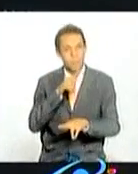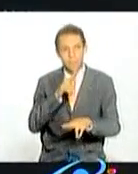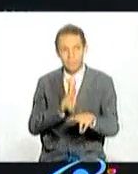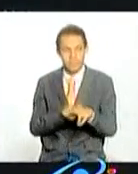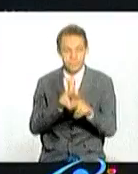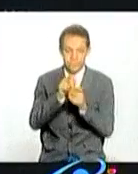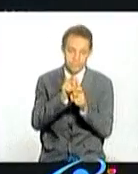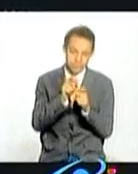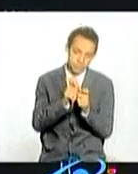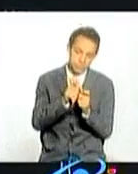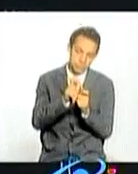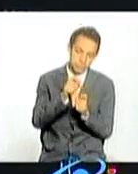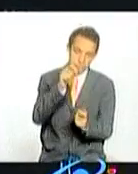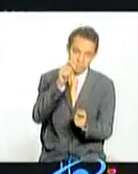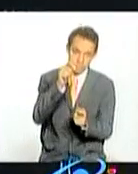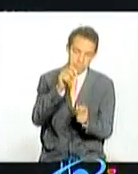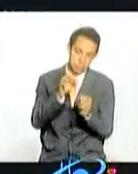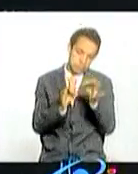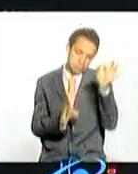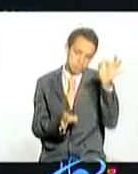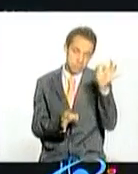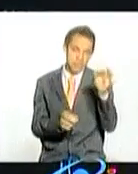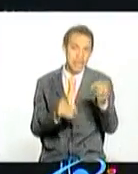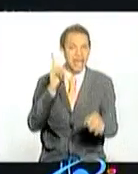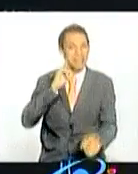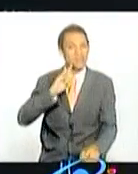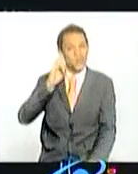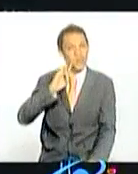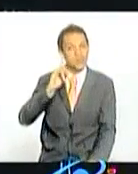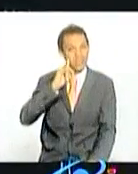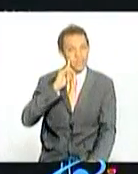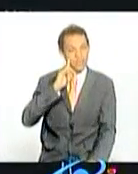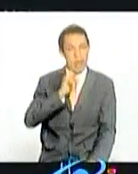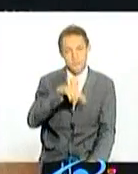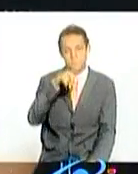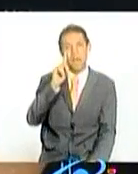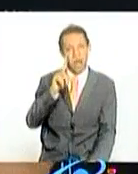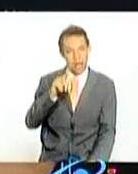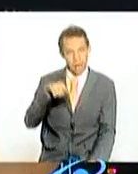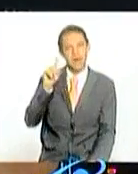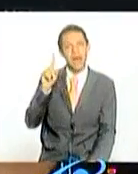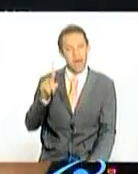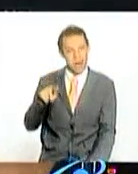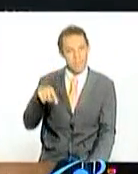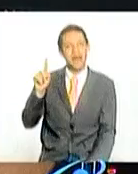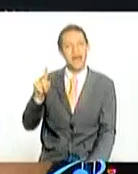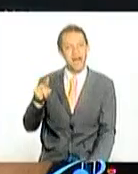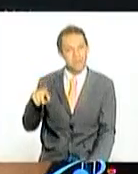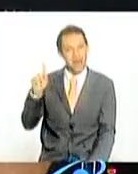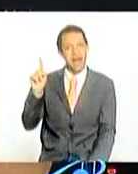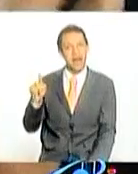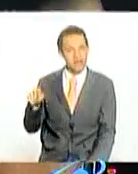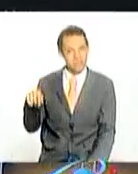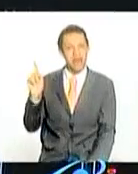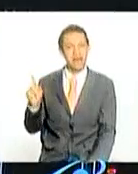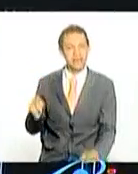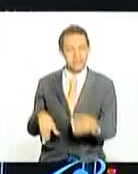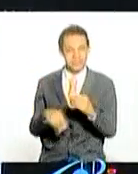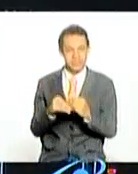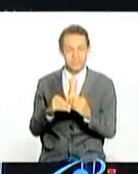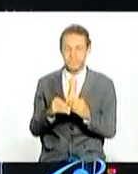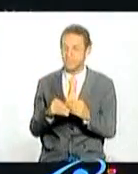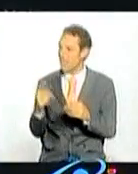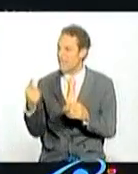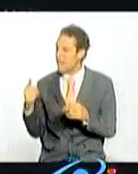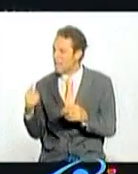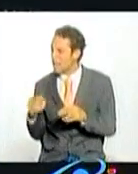de Doppler normal, con una resistencia menor de 1. ¿Qué patología se puede encontrar ahí, doctor